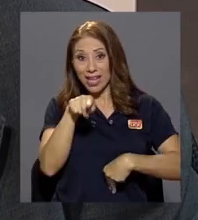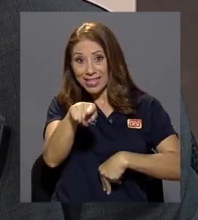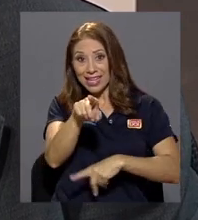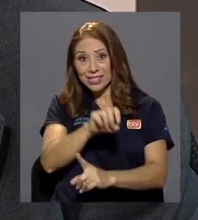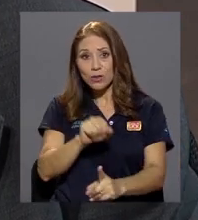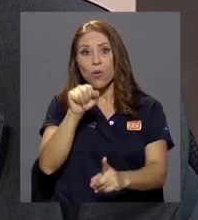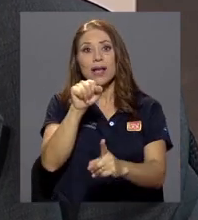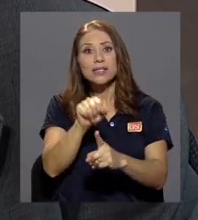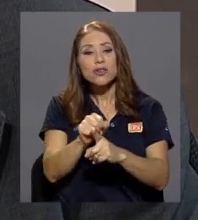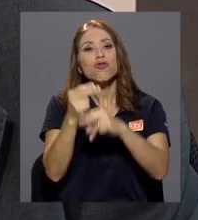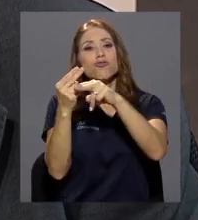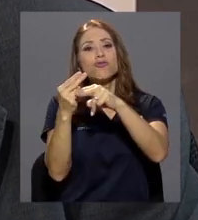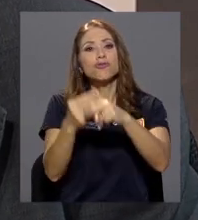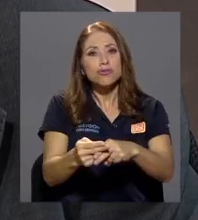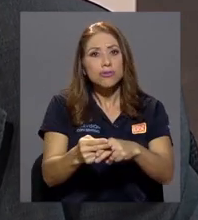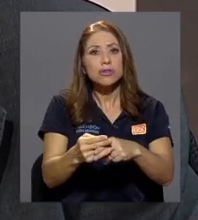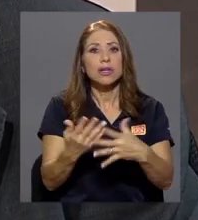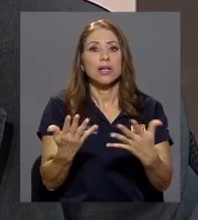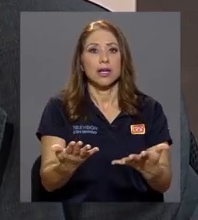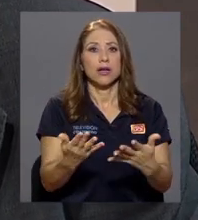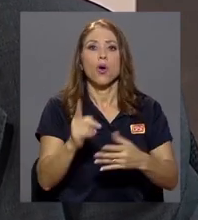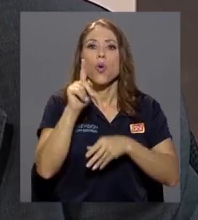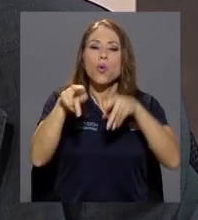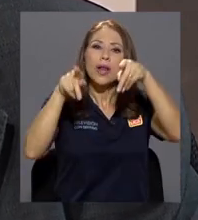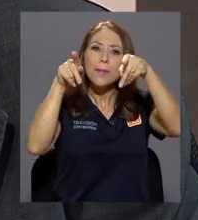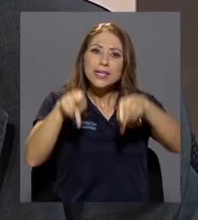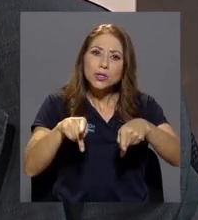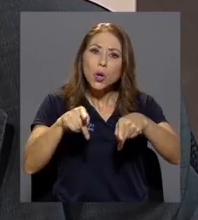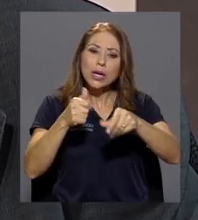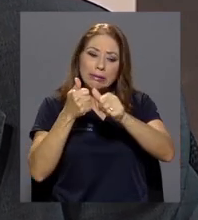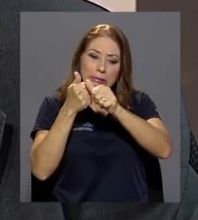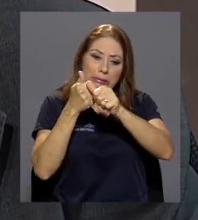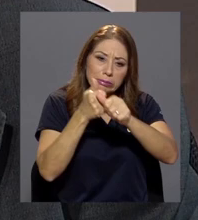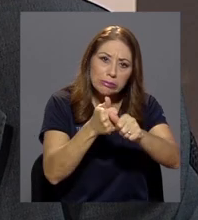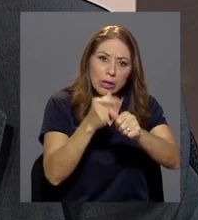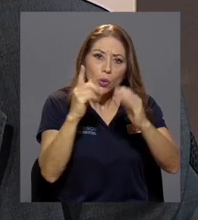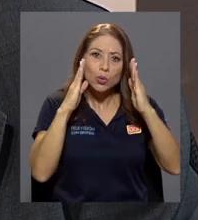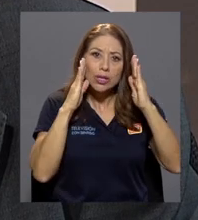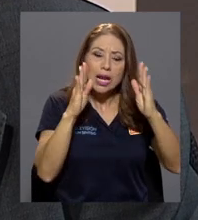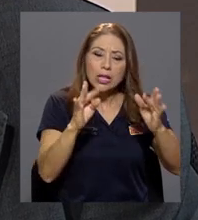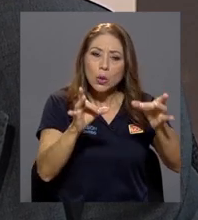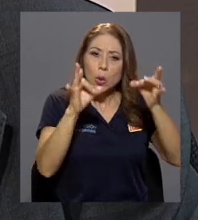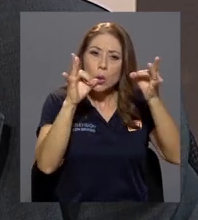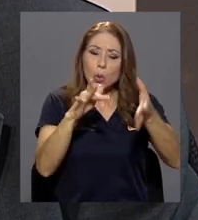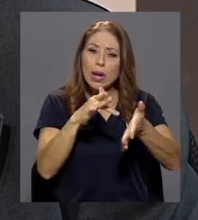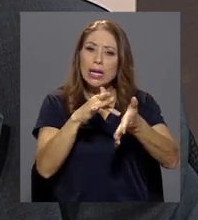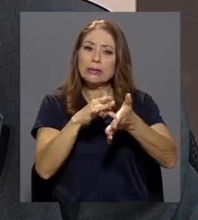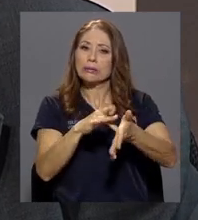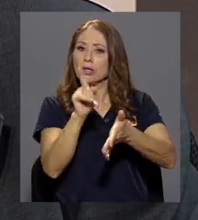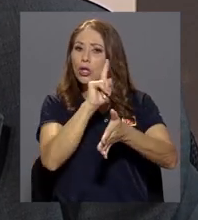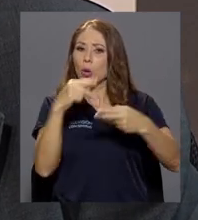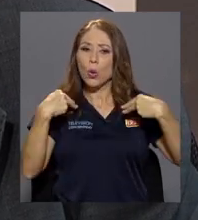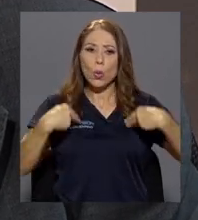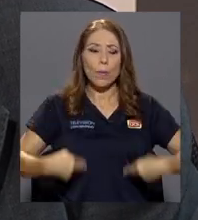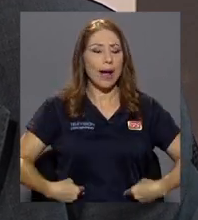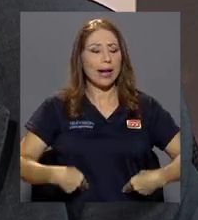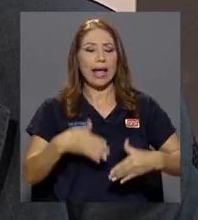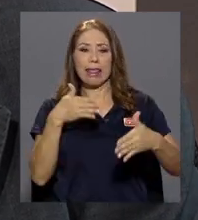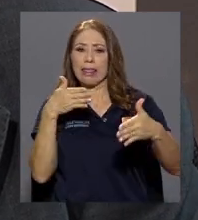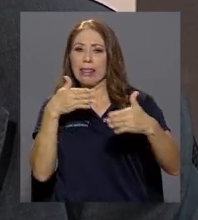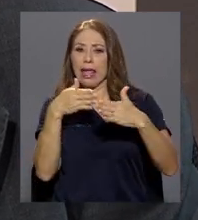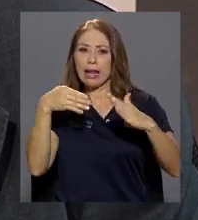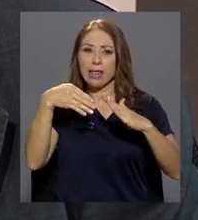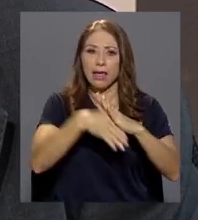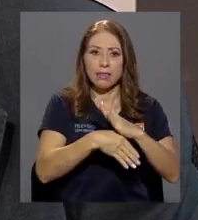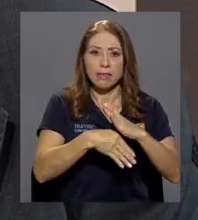claramente calificado como el sometimiento de una persona a un trato o a una pena cruel inhumano o degradante y por lo tanto